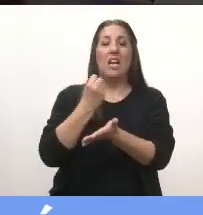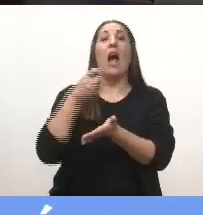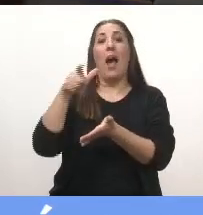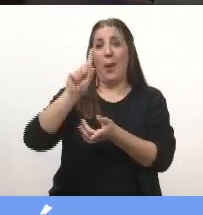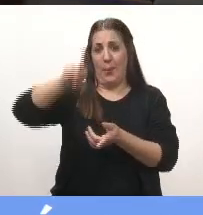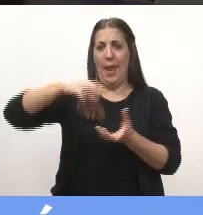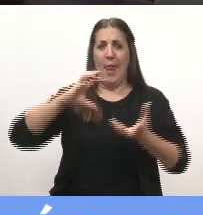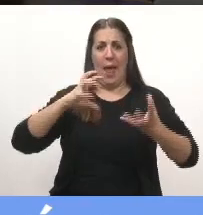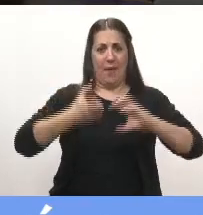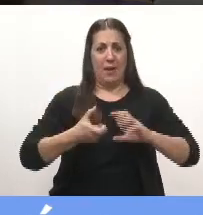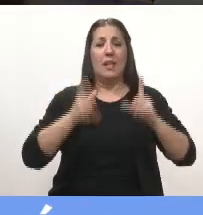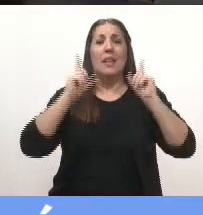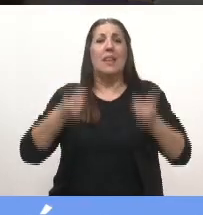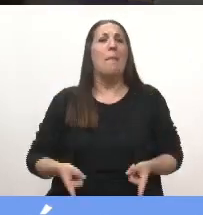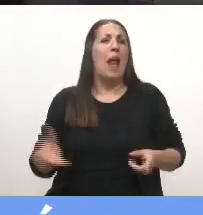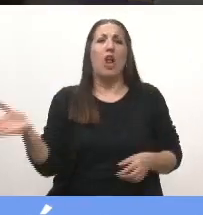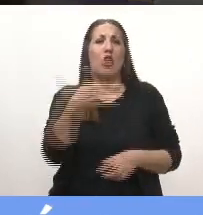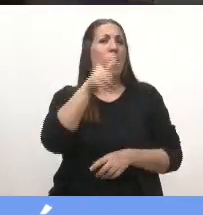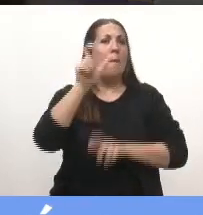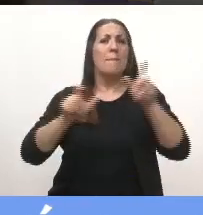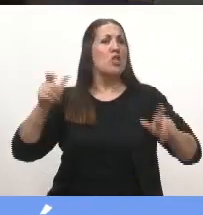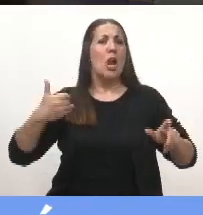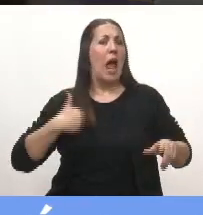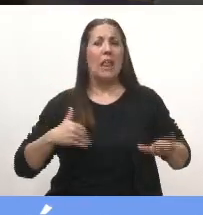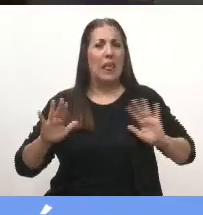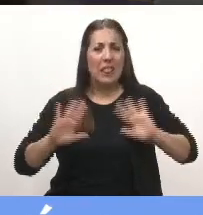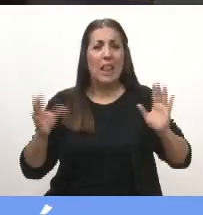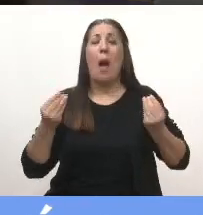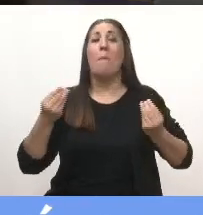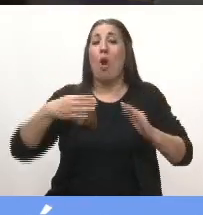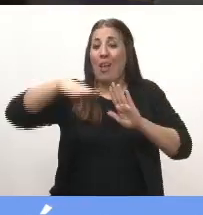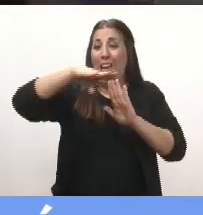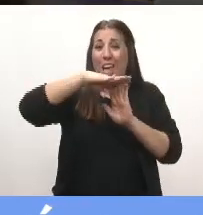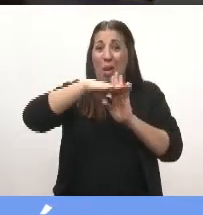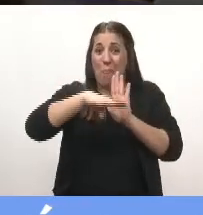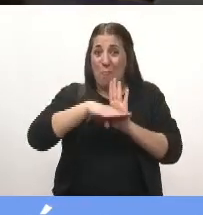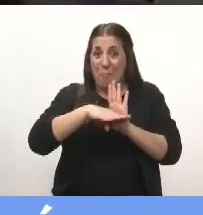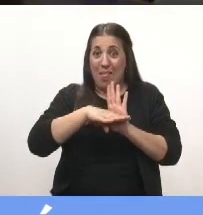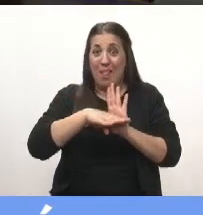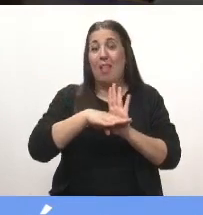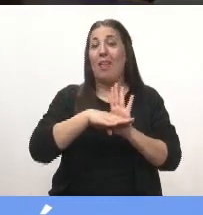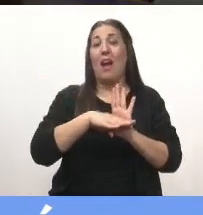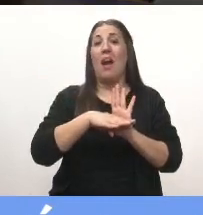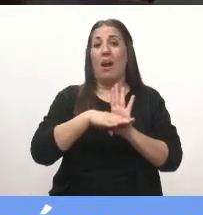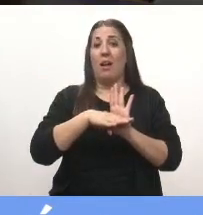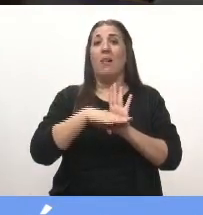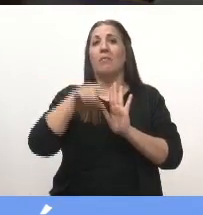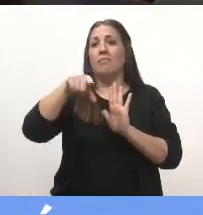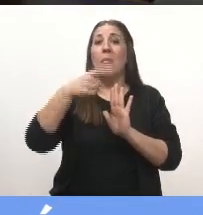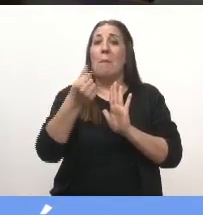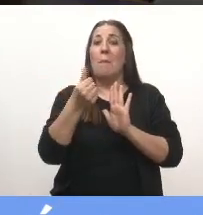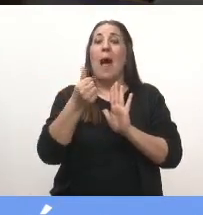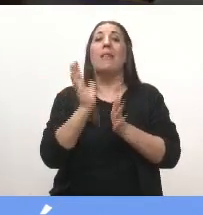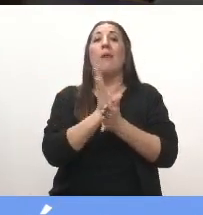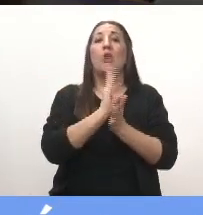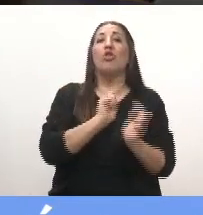le afecta sino que afecta a todos los argentinos porque las medidas que están tomando se van a suplir ese dinero con